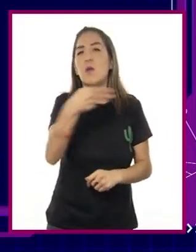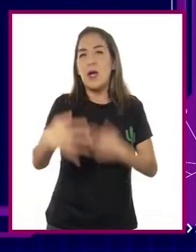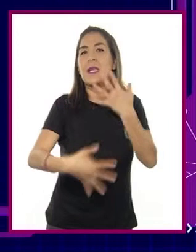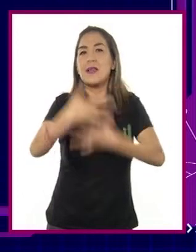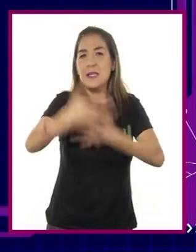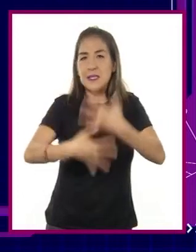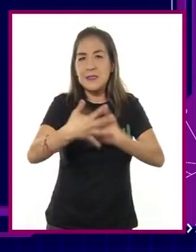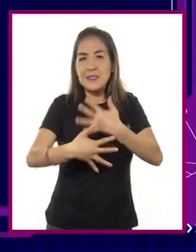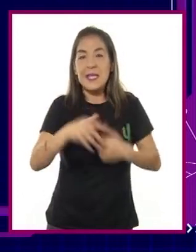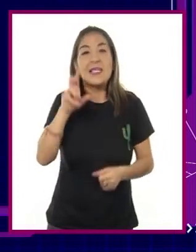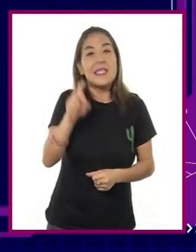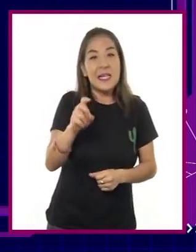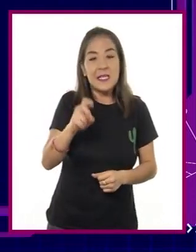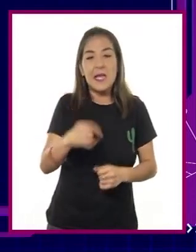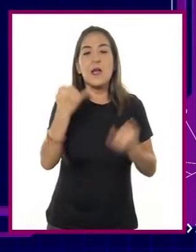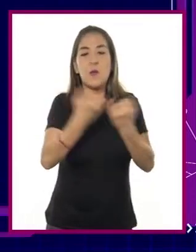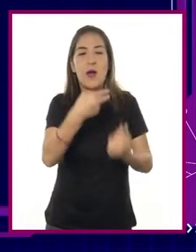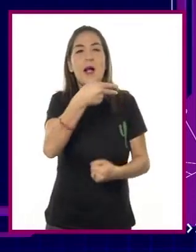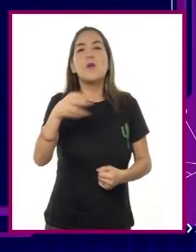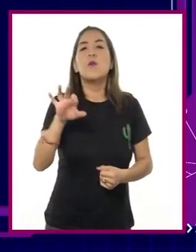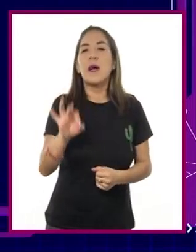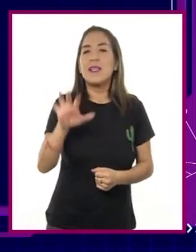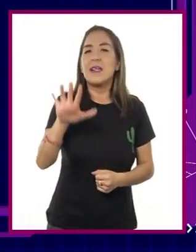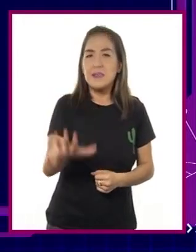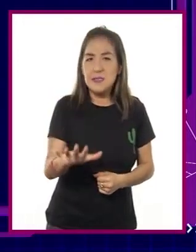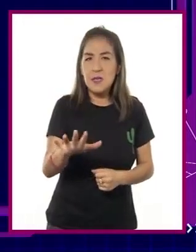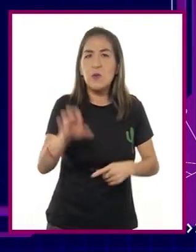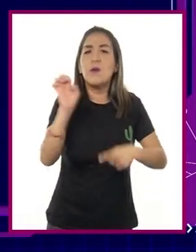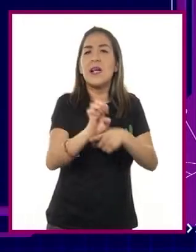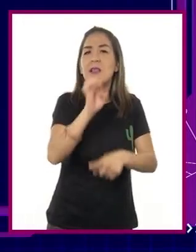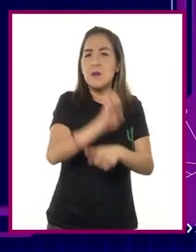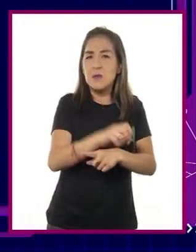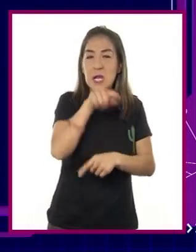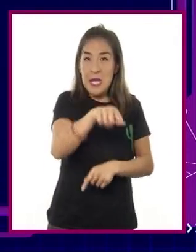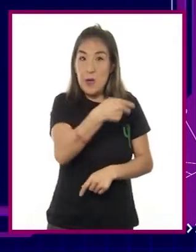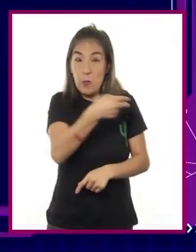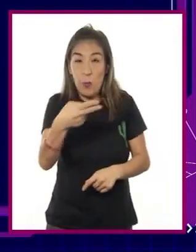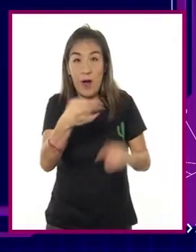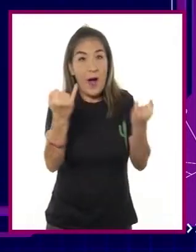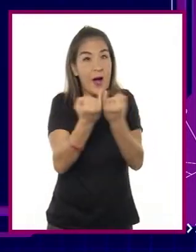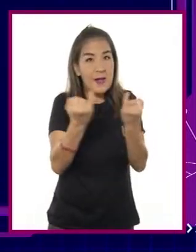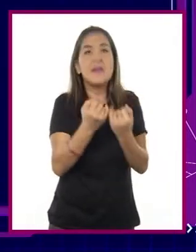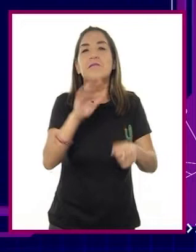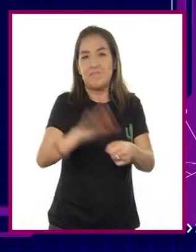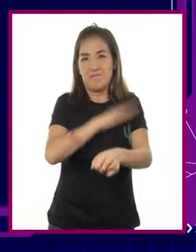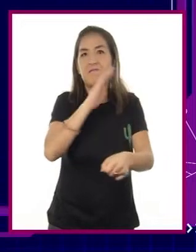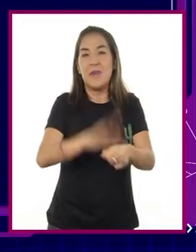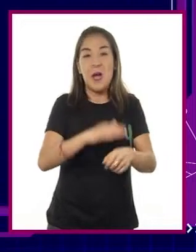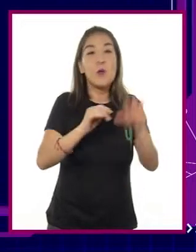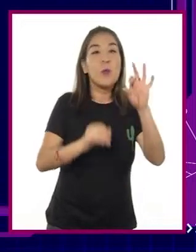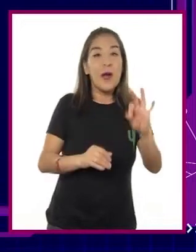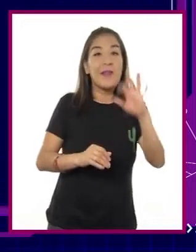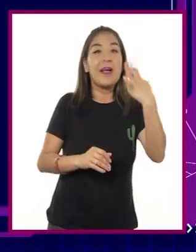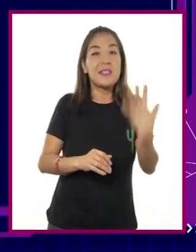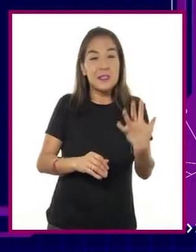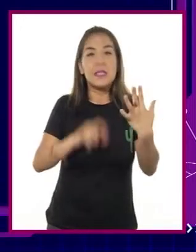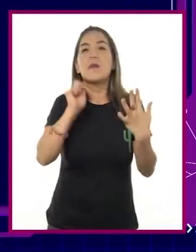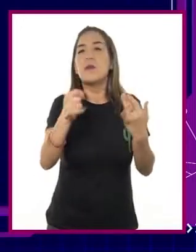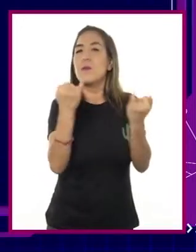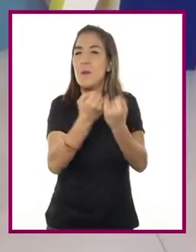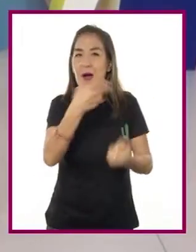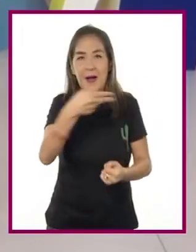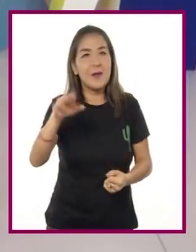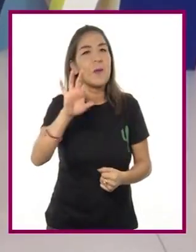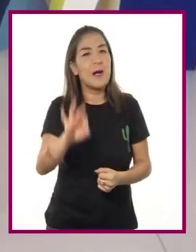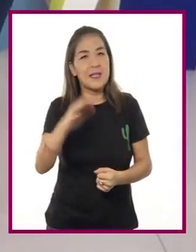a 30 es igual a 45. Entonces la igualdad se ha cumplido. 45 es igual a